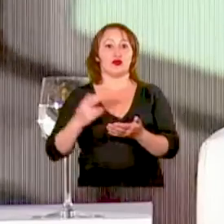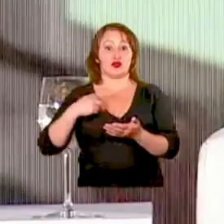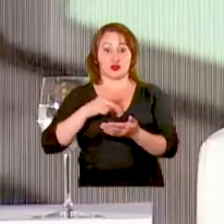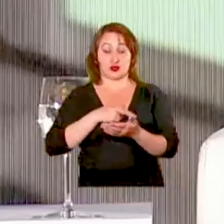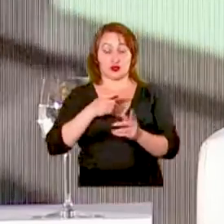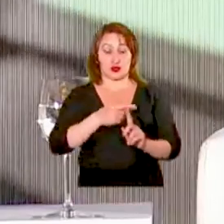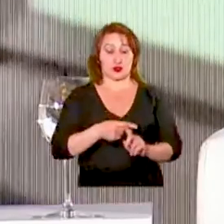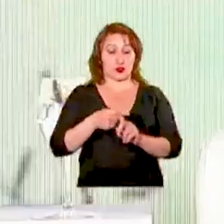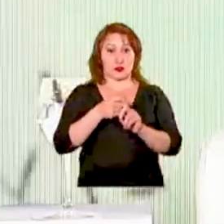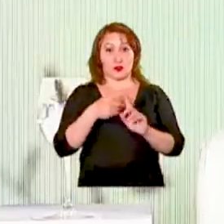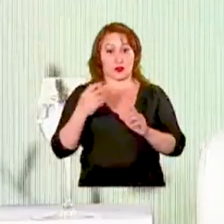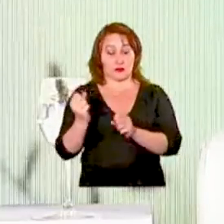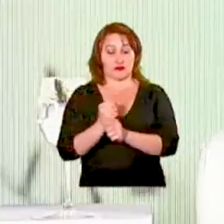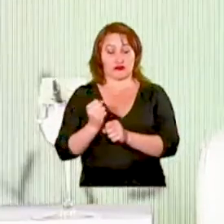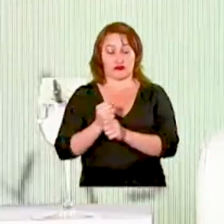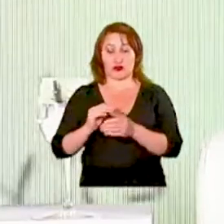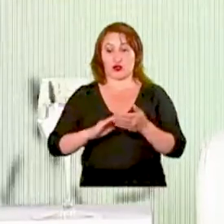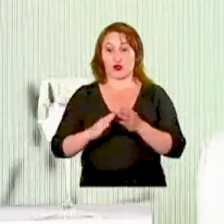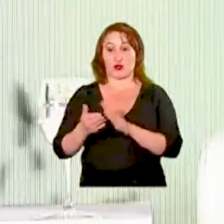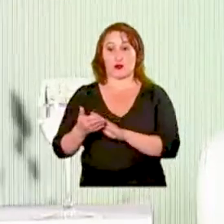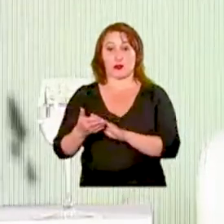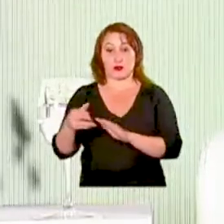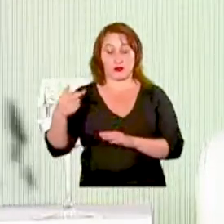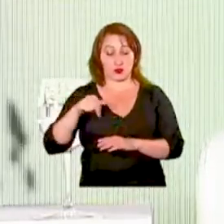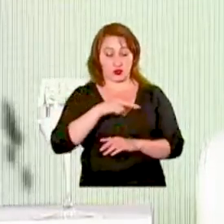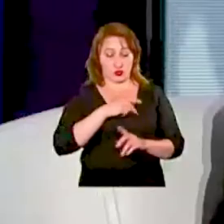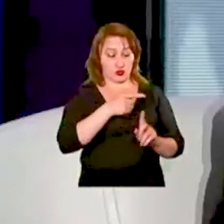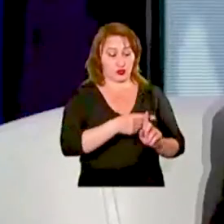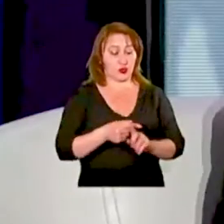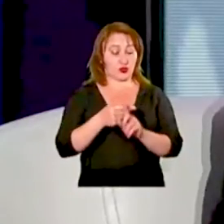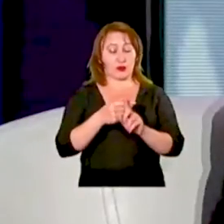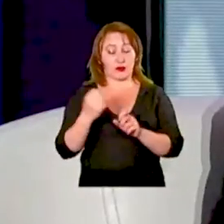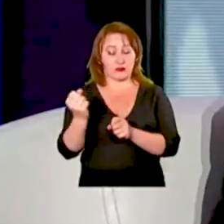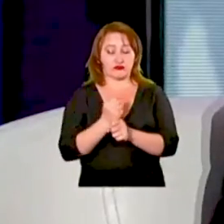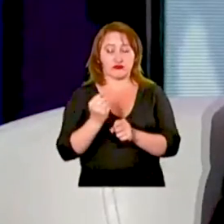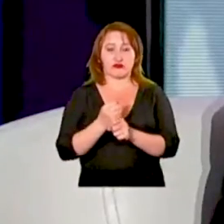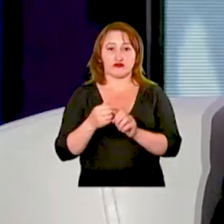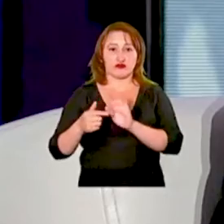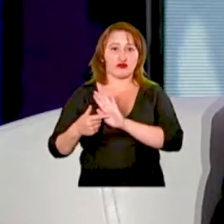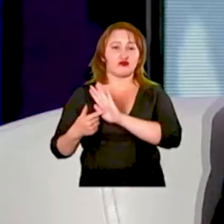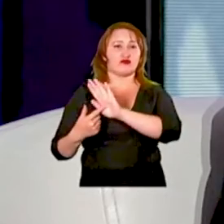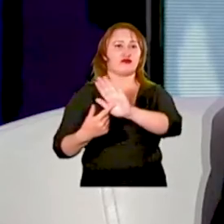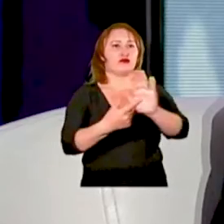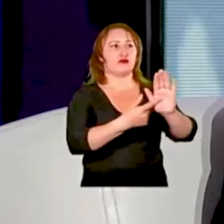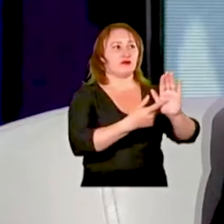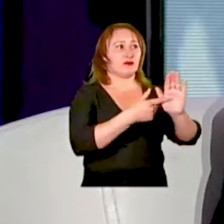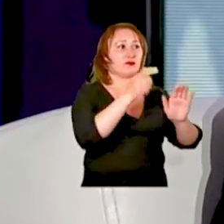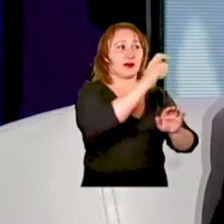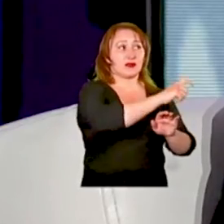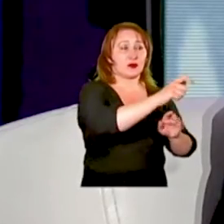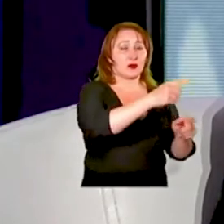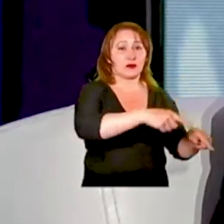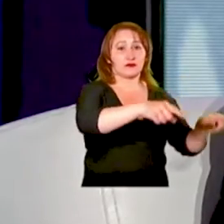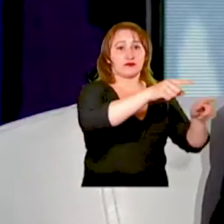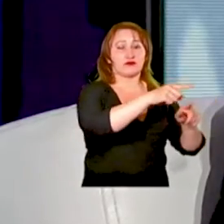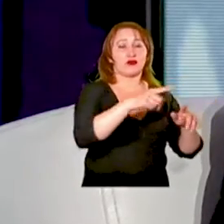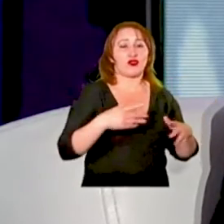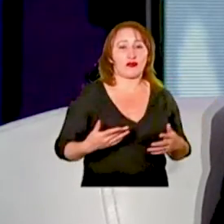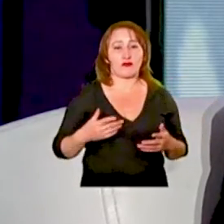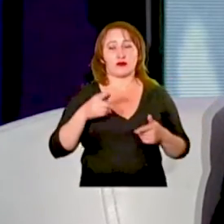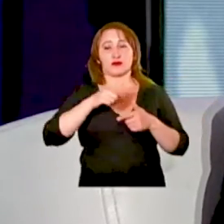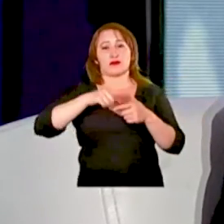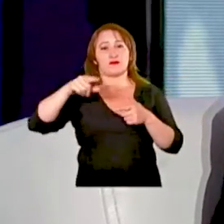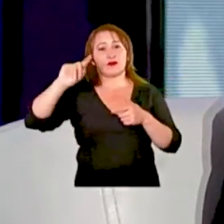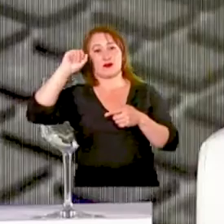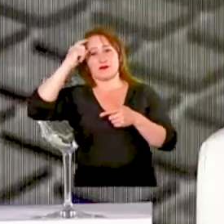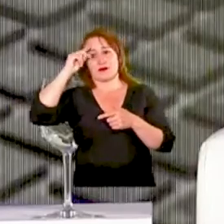Nosotros trabajamos por la comunidad, nosotros somos los que visibilizamos esos rostros que de pronto en las cifras